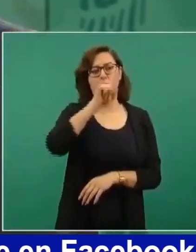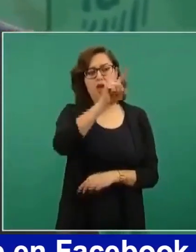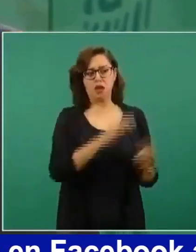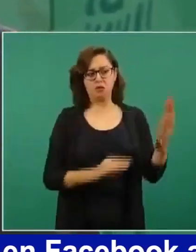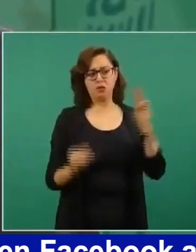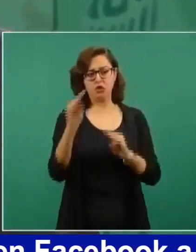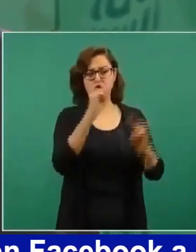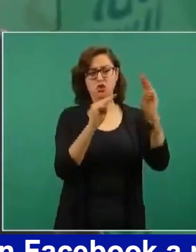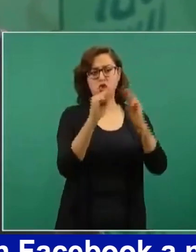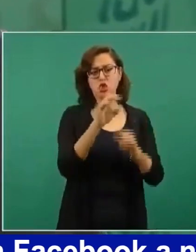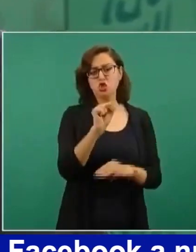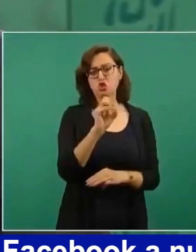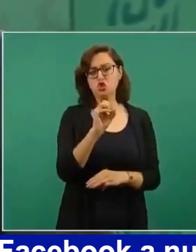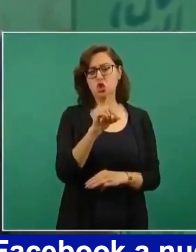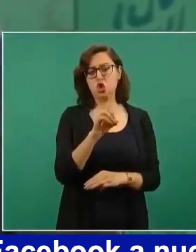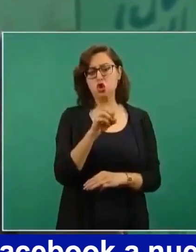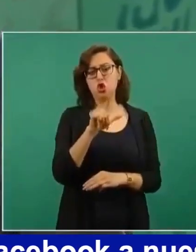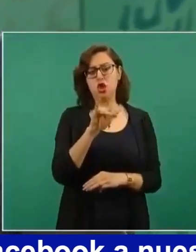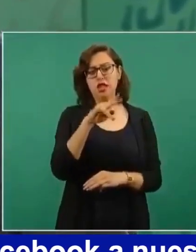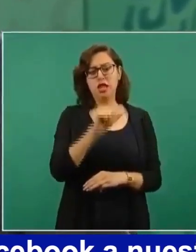¿Qué dijo entonces el presidente?